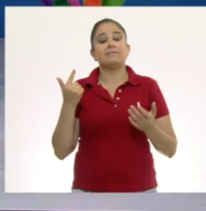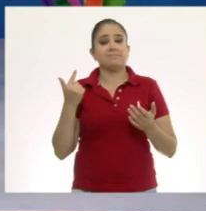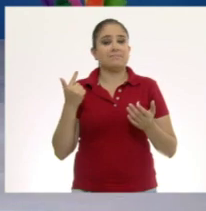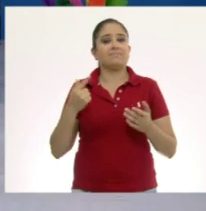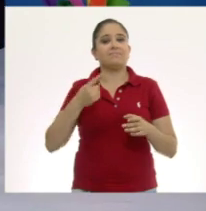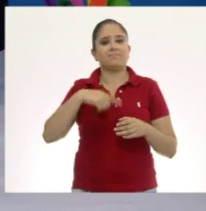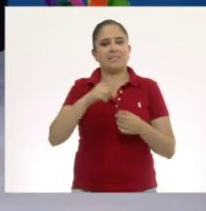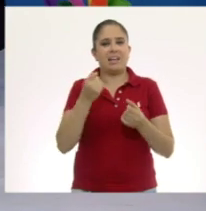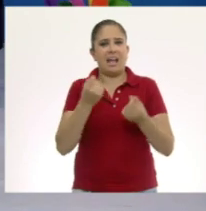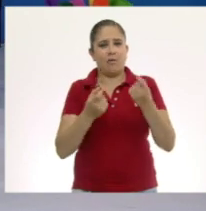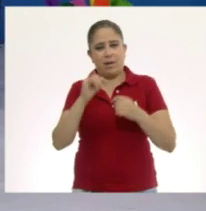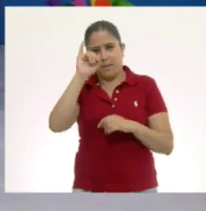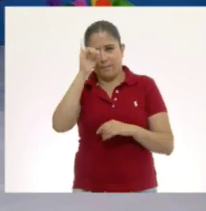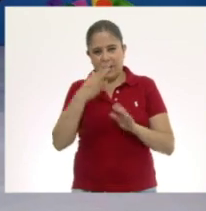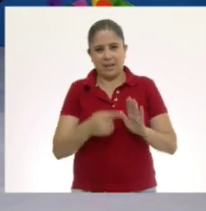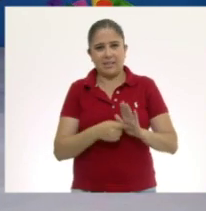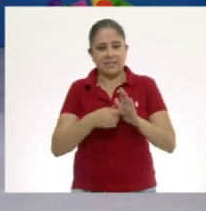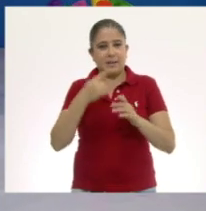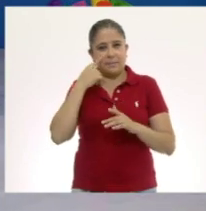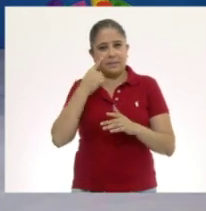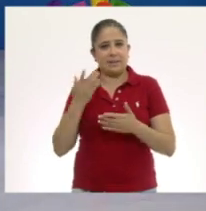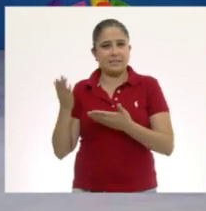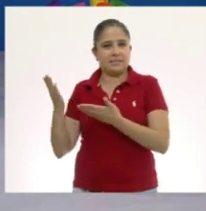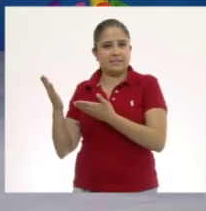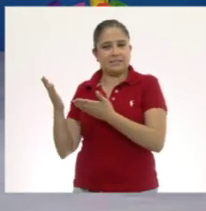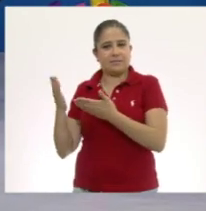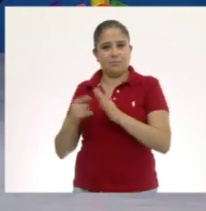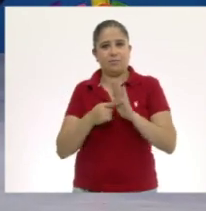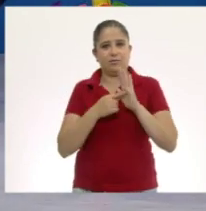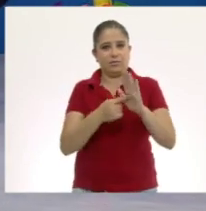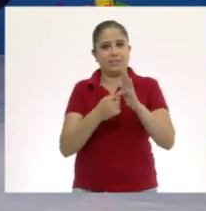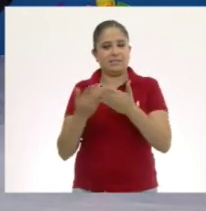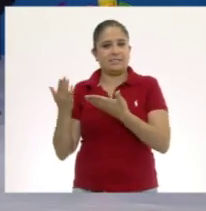inclusive tenemos algunas imágenes. Mira, esta que estoy mostrando aquí